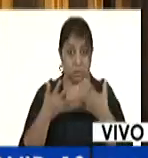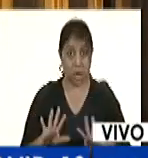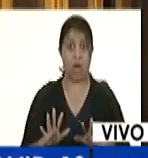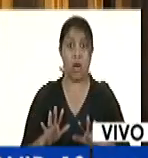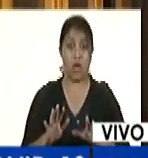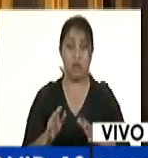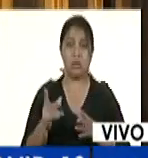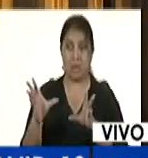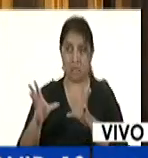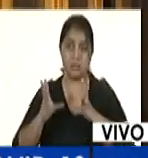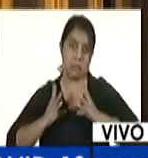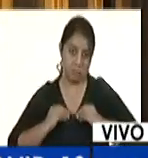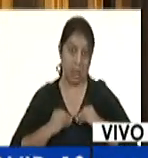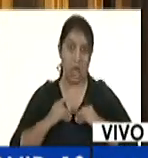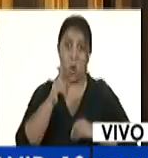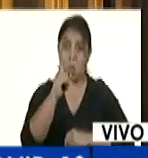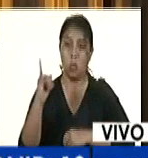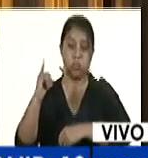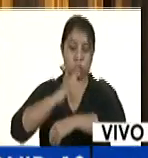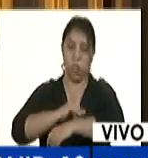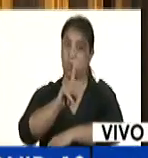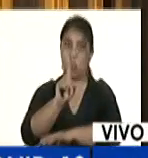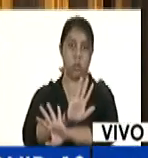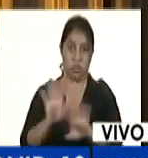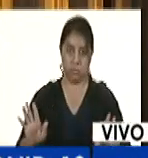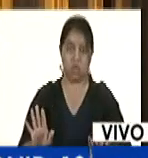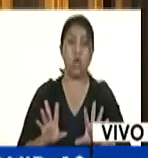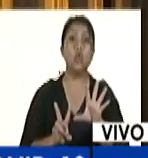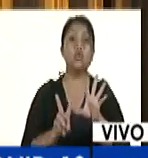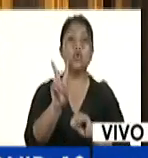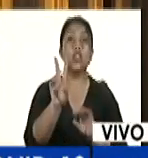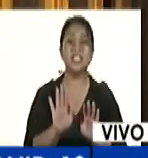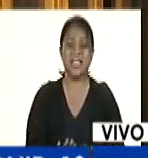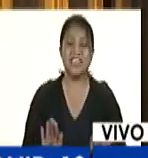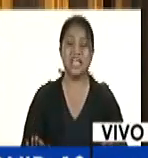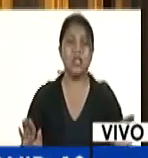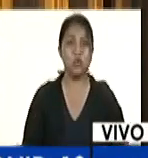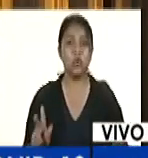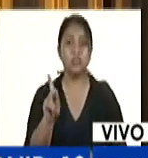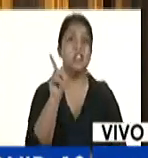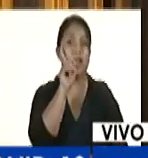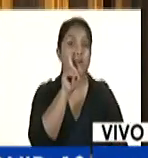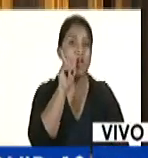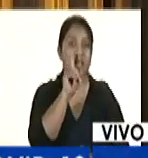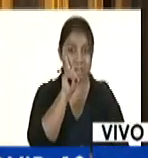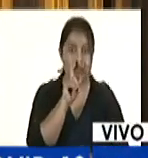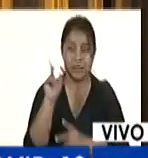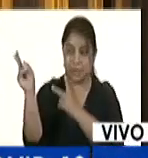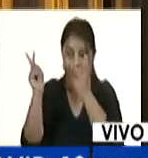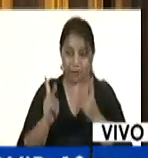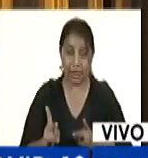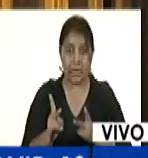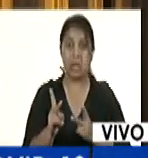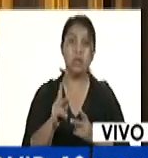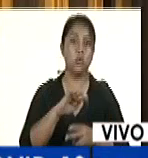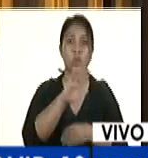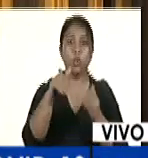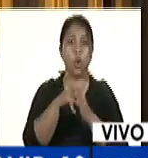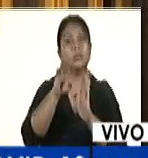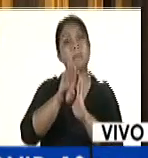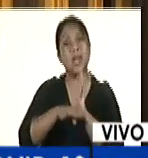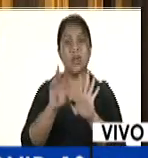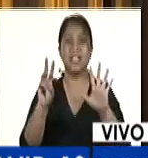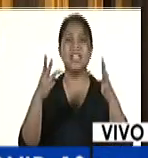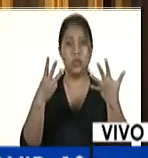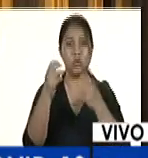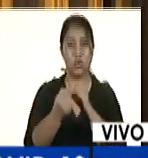un vuelo más de 12 niños, adolescentes, menores de edad, todos, que se encuentran no